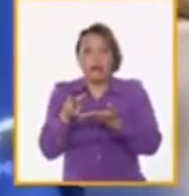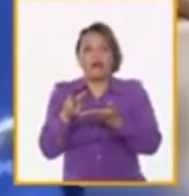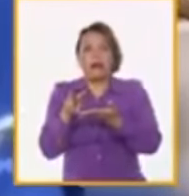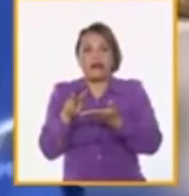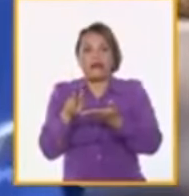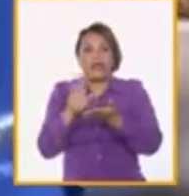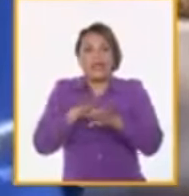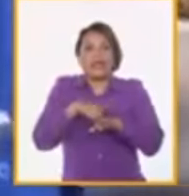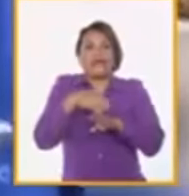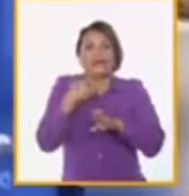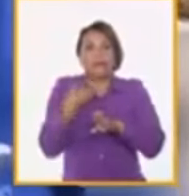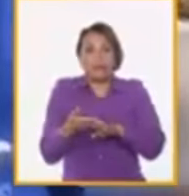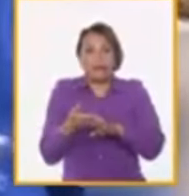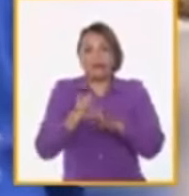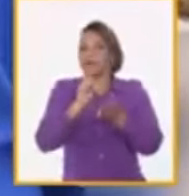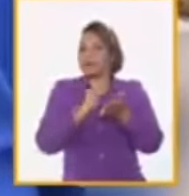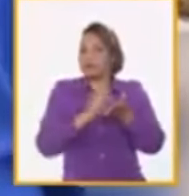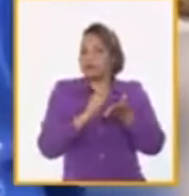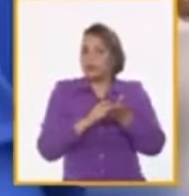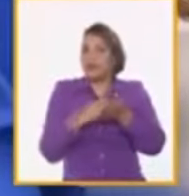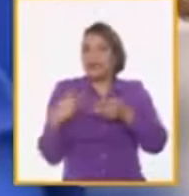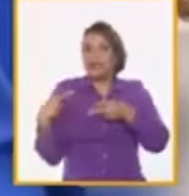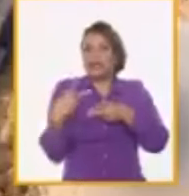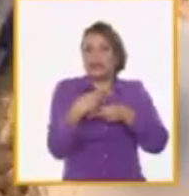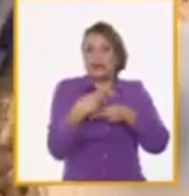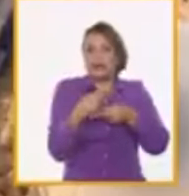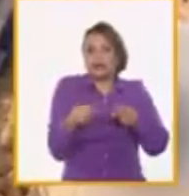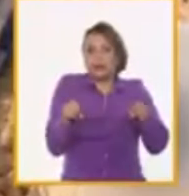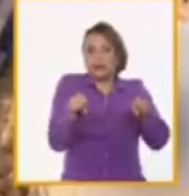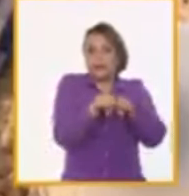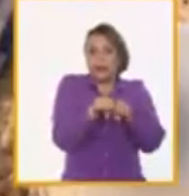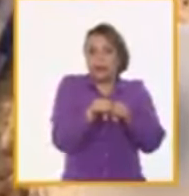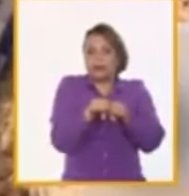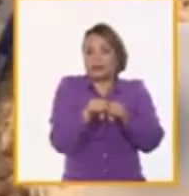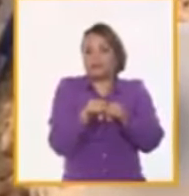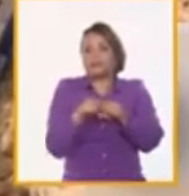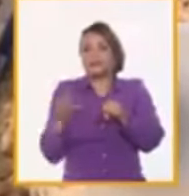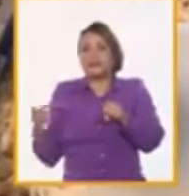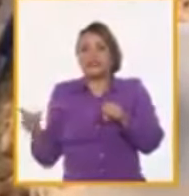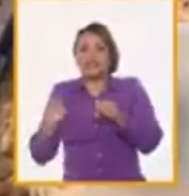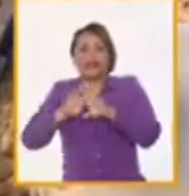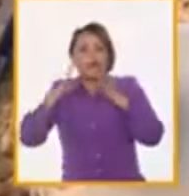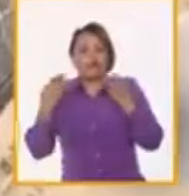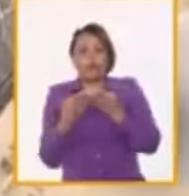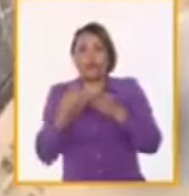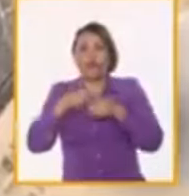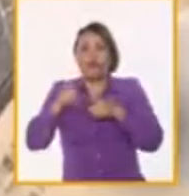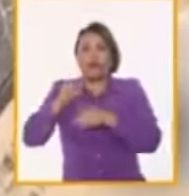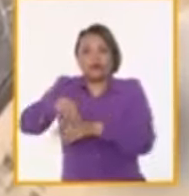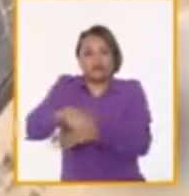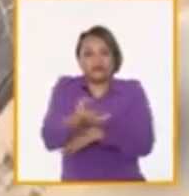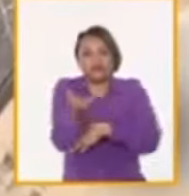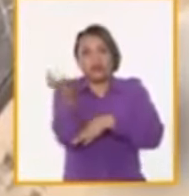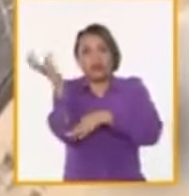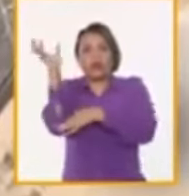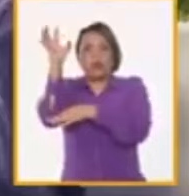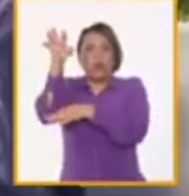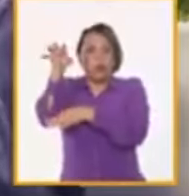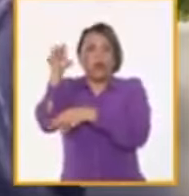cortar el tramo que esté afectado y venir a sustituirlo con todo el equipamiento ya y los recursos. Estamos